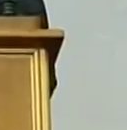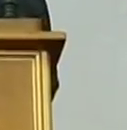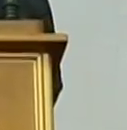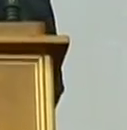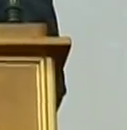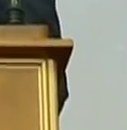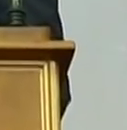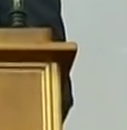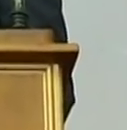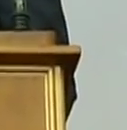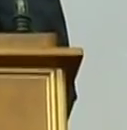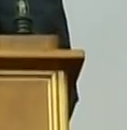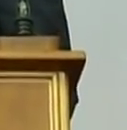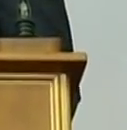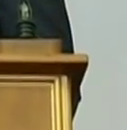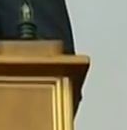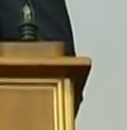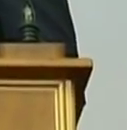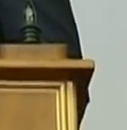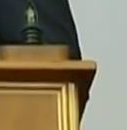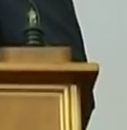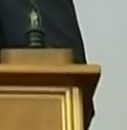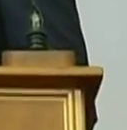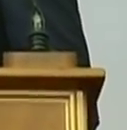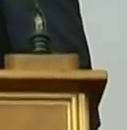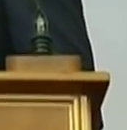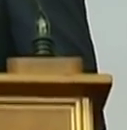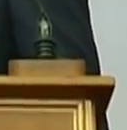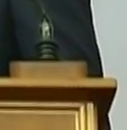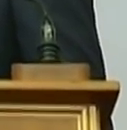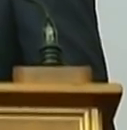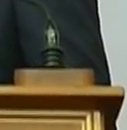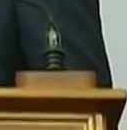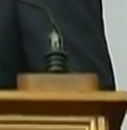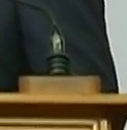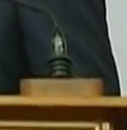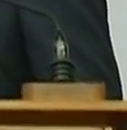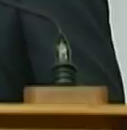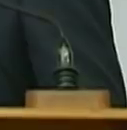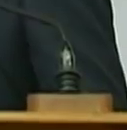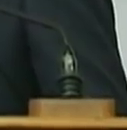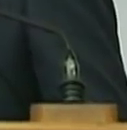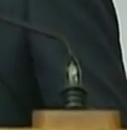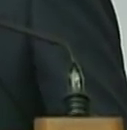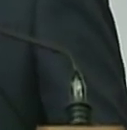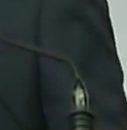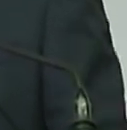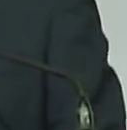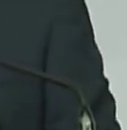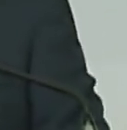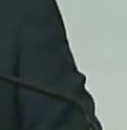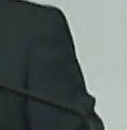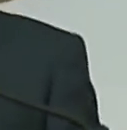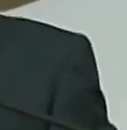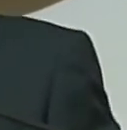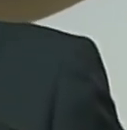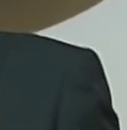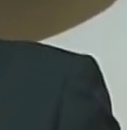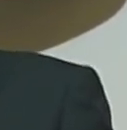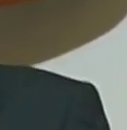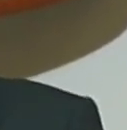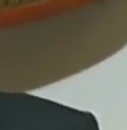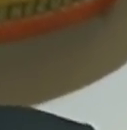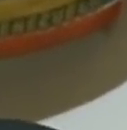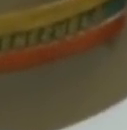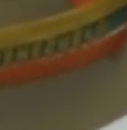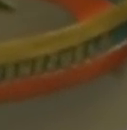y comparamos estado por estado, vemos que la revolución ganó la mayoría de los municipios en todos los estados